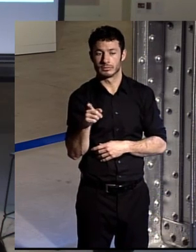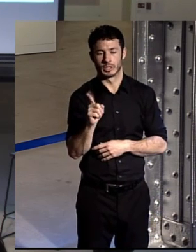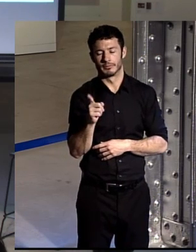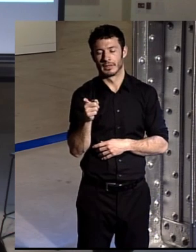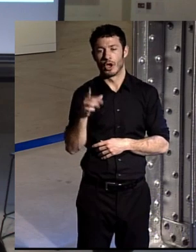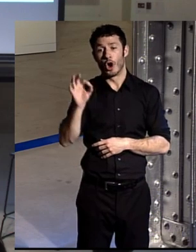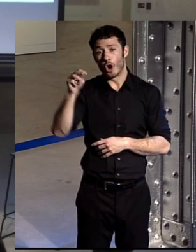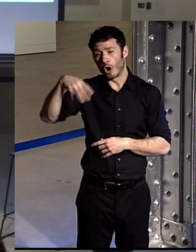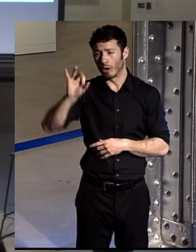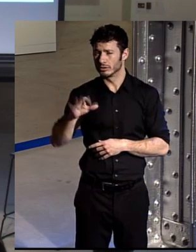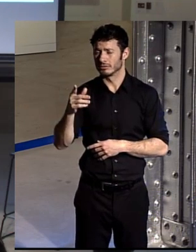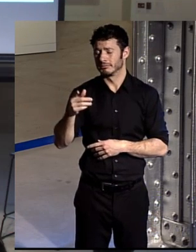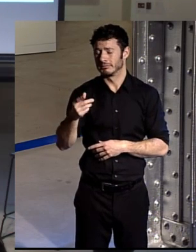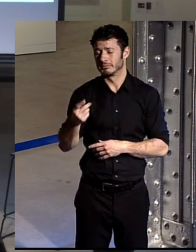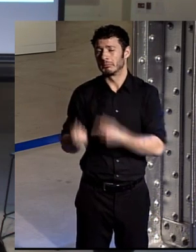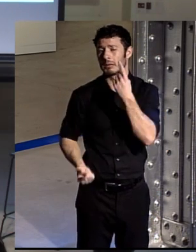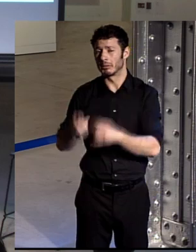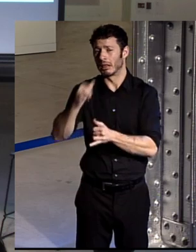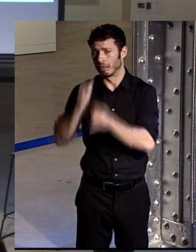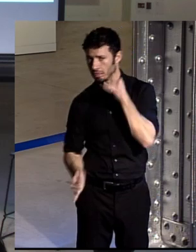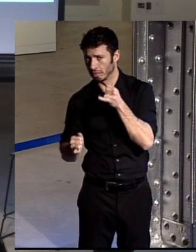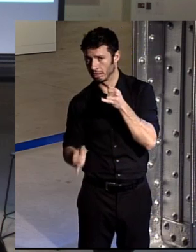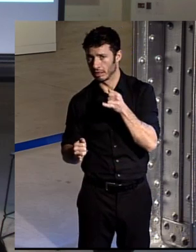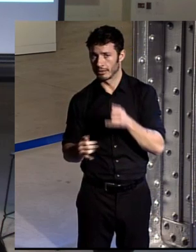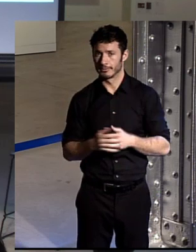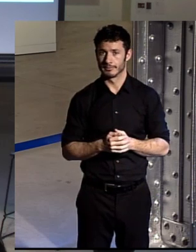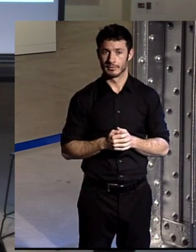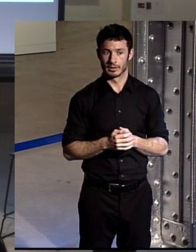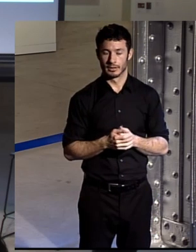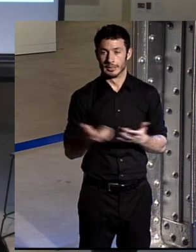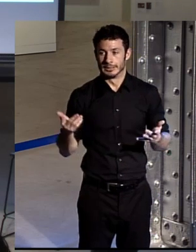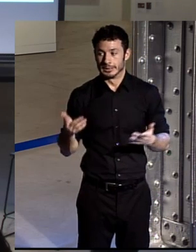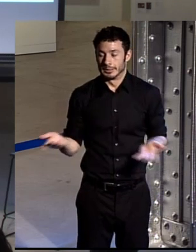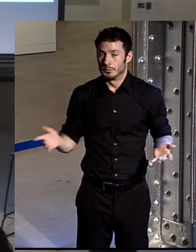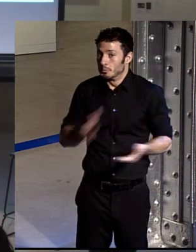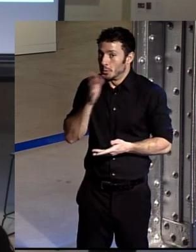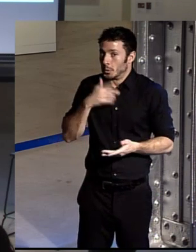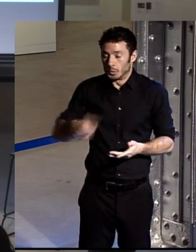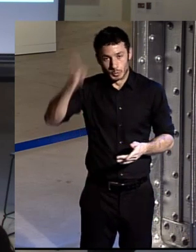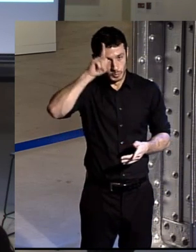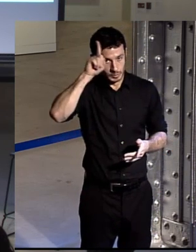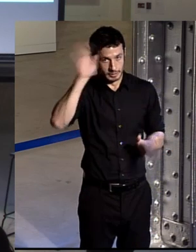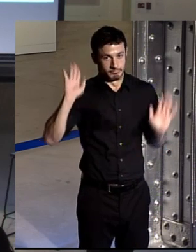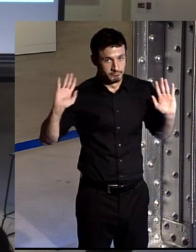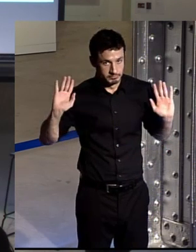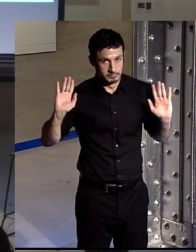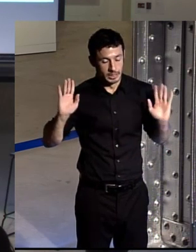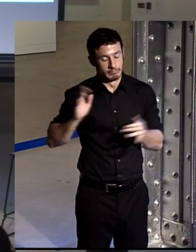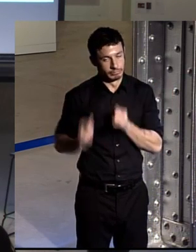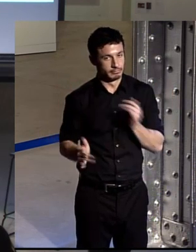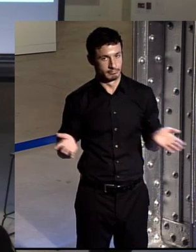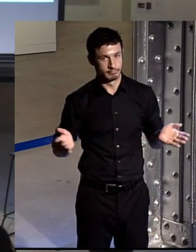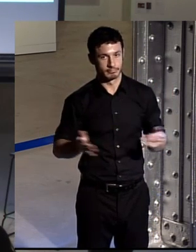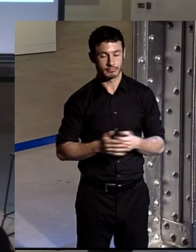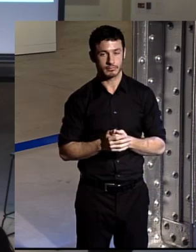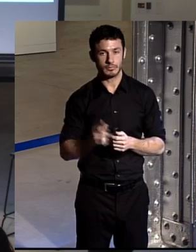de una ocasión, ¿vale? Pero no sé cómo habrá traducido esto, ¿no? Bien. Bien. Pero yo